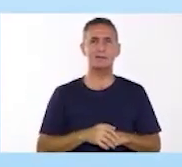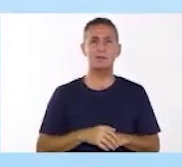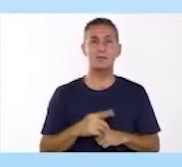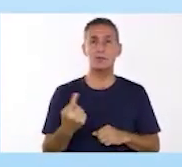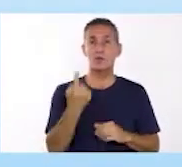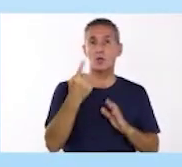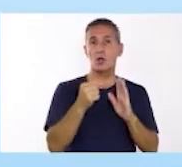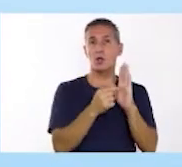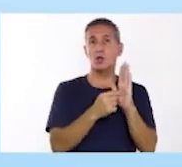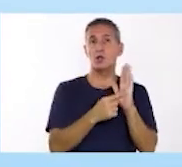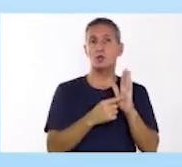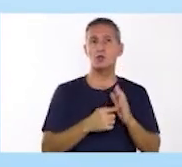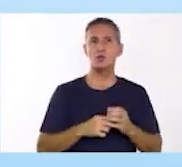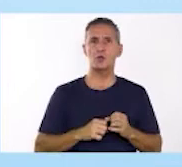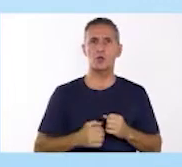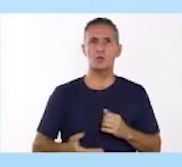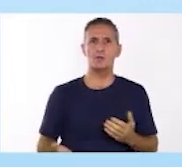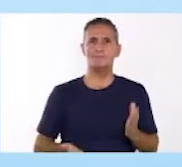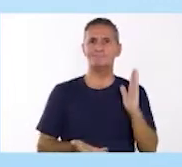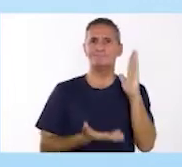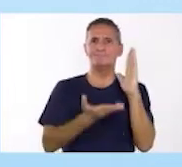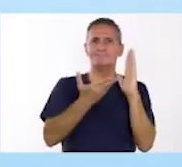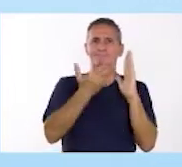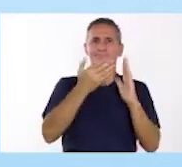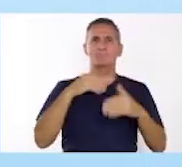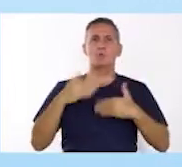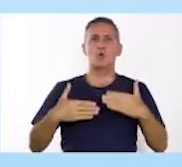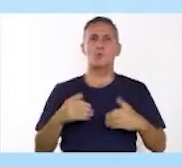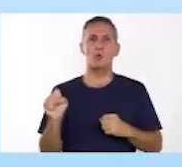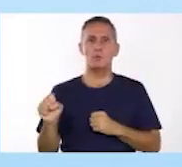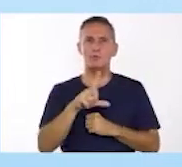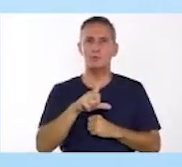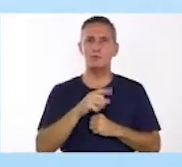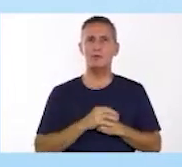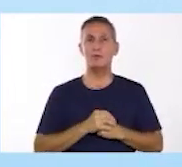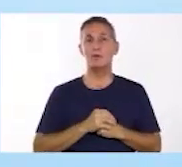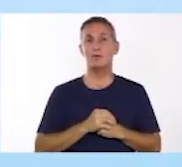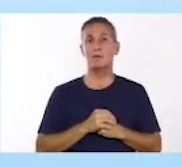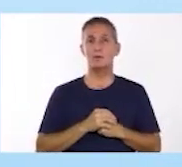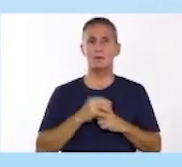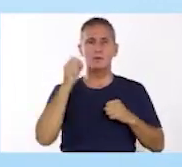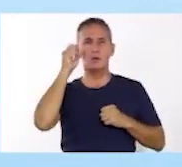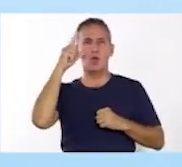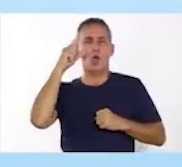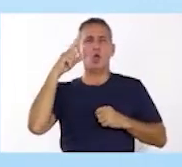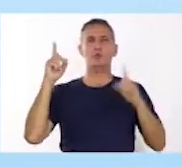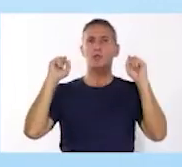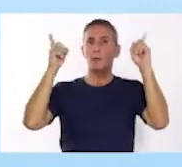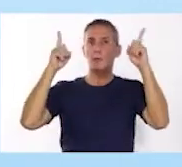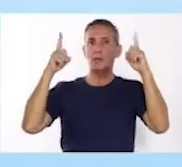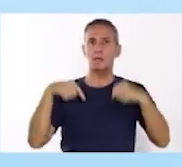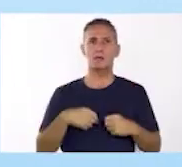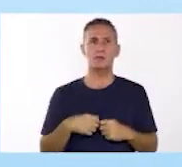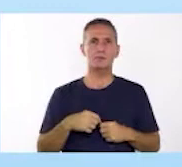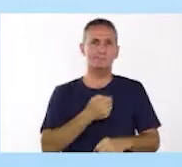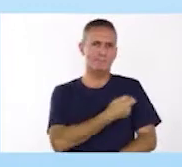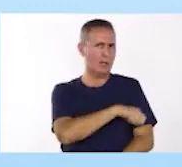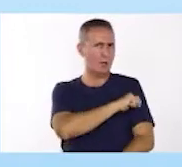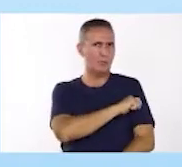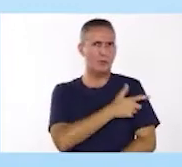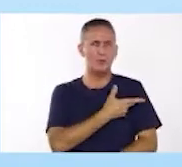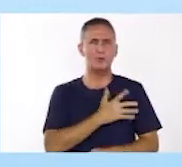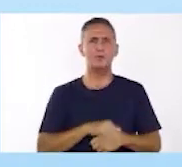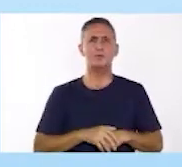primer lugar, agudización de los conflictos sociales. Hay un despertar político de los